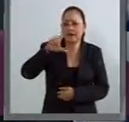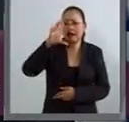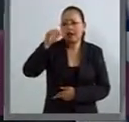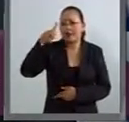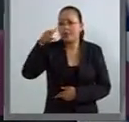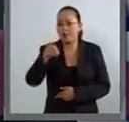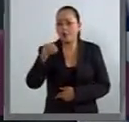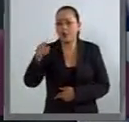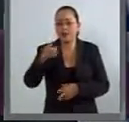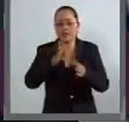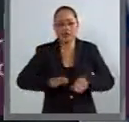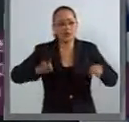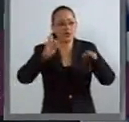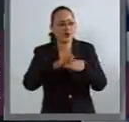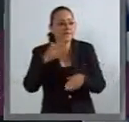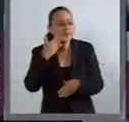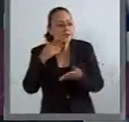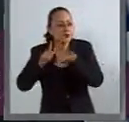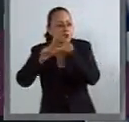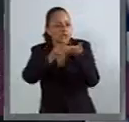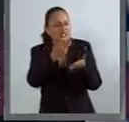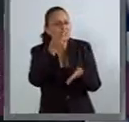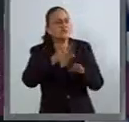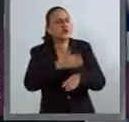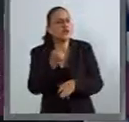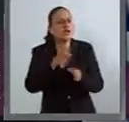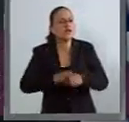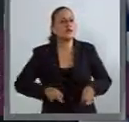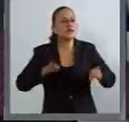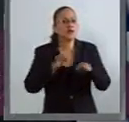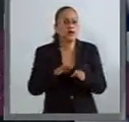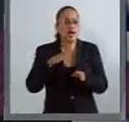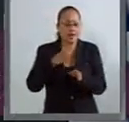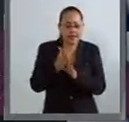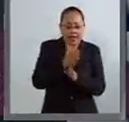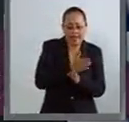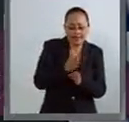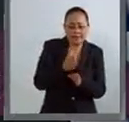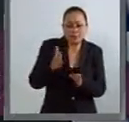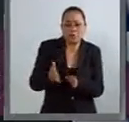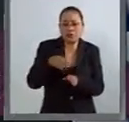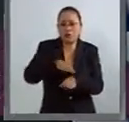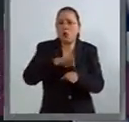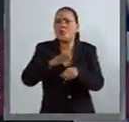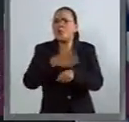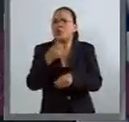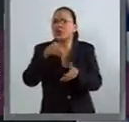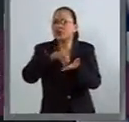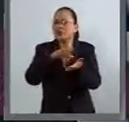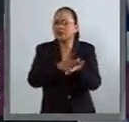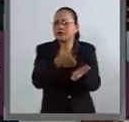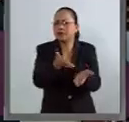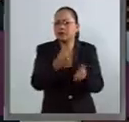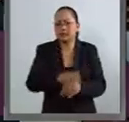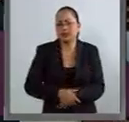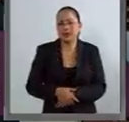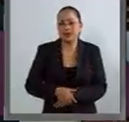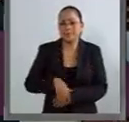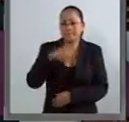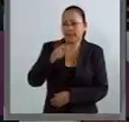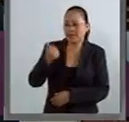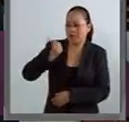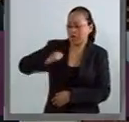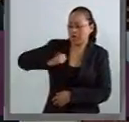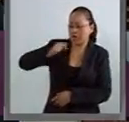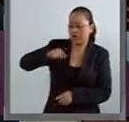importancia de las redes sociales. Y es que las redes sociales marcaron un antes y un después porque los medios tradicionales tenían